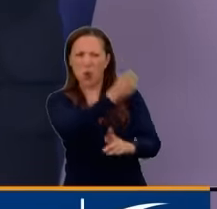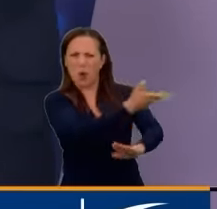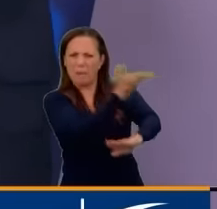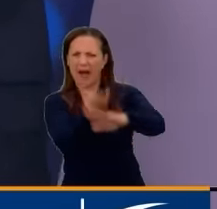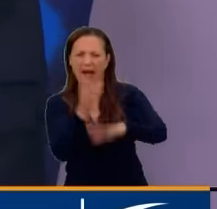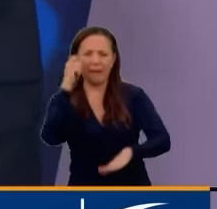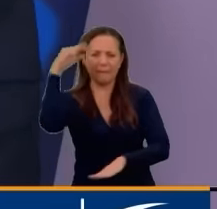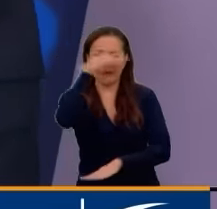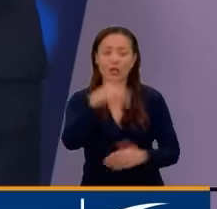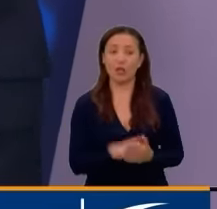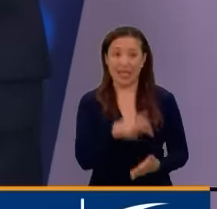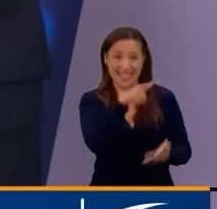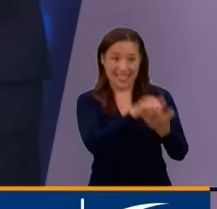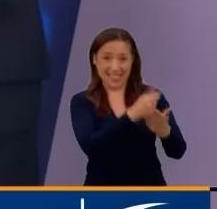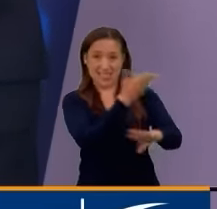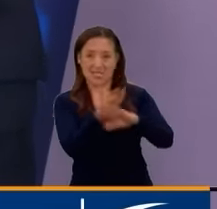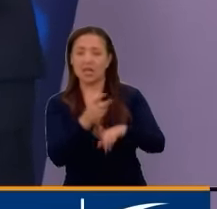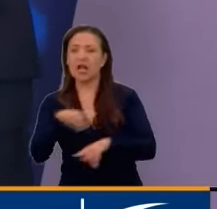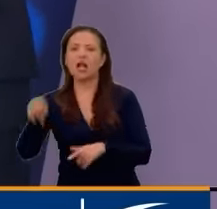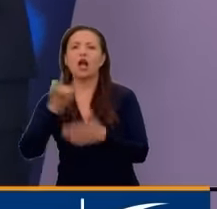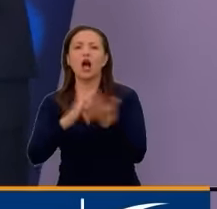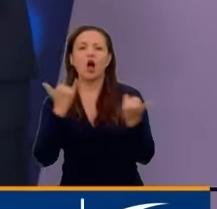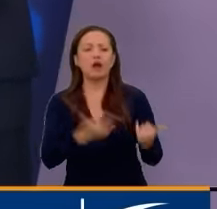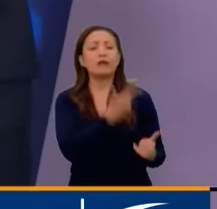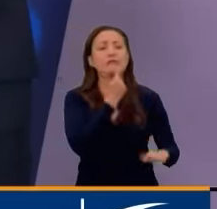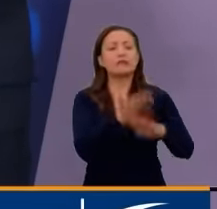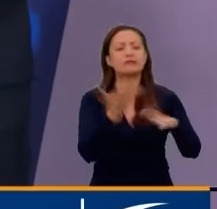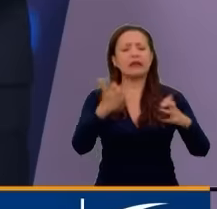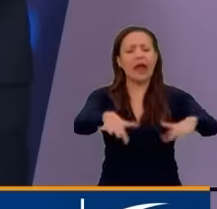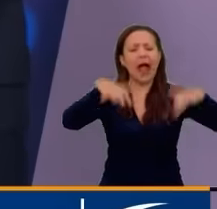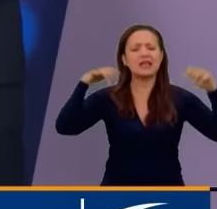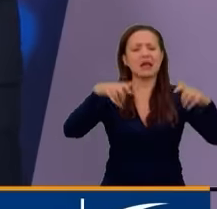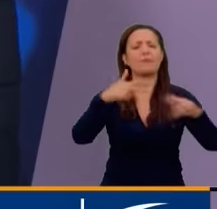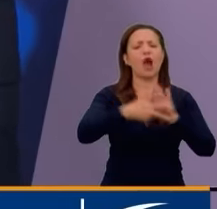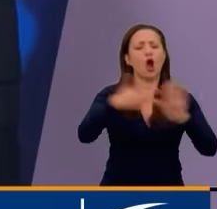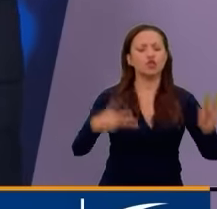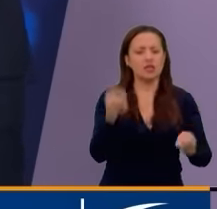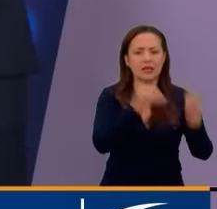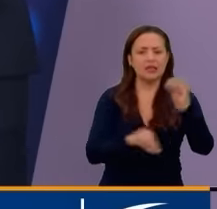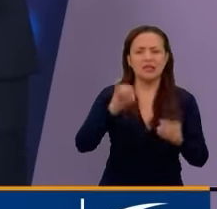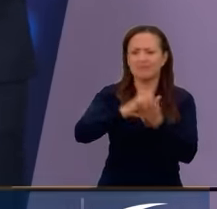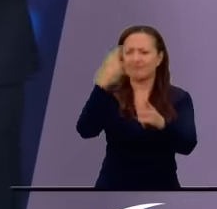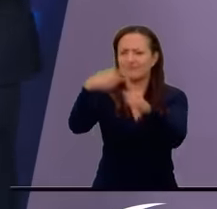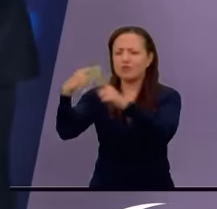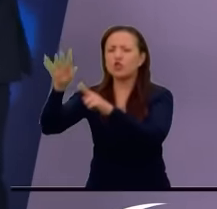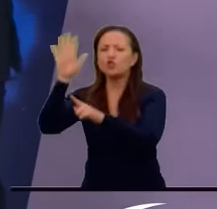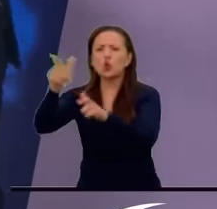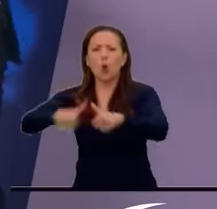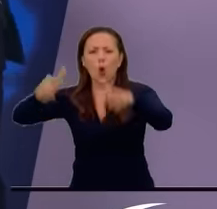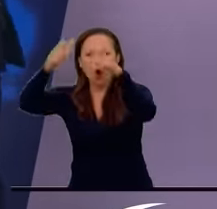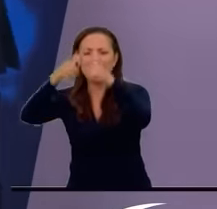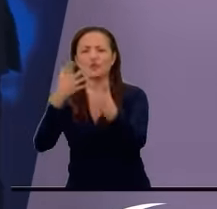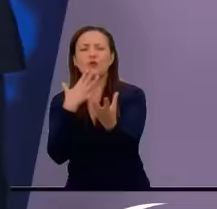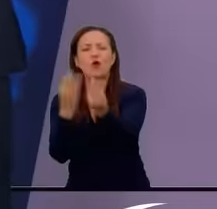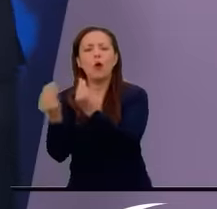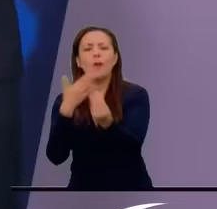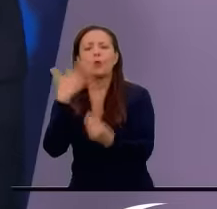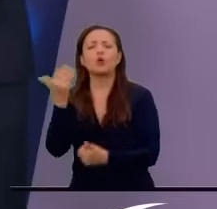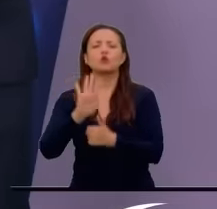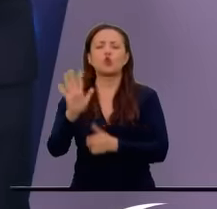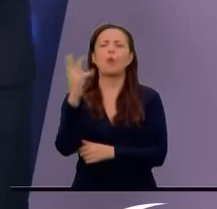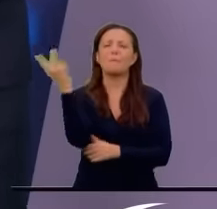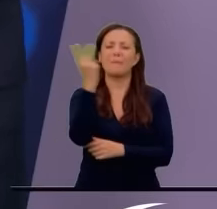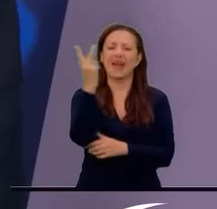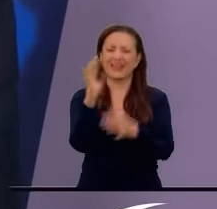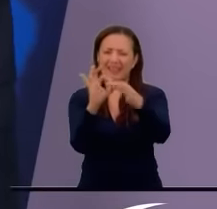propuesta del presidente Gustavo Petro de esta nueva Asamblea Constituyente ha llegado desde diferentes sectores del Congreso. Miembros de partidos como la Alianza Verde,